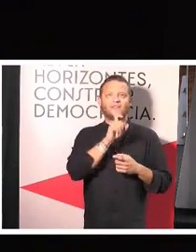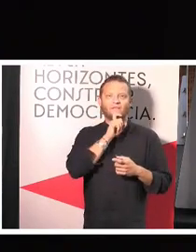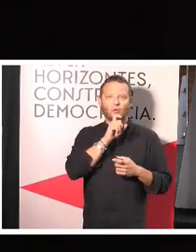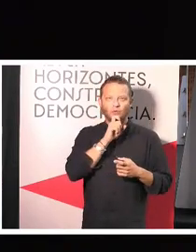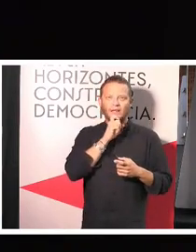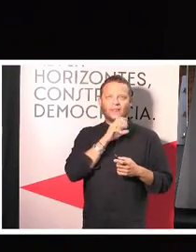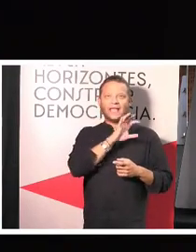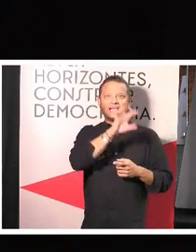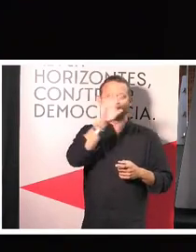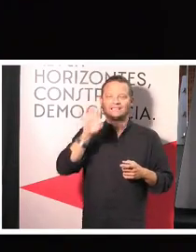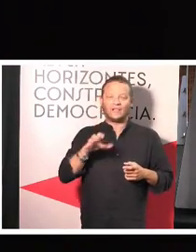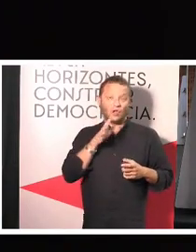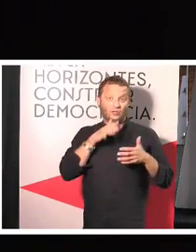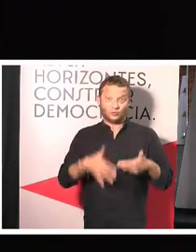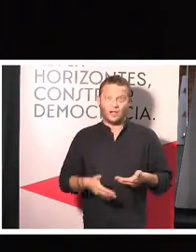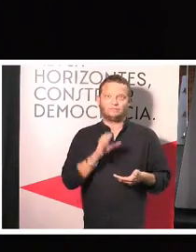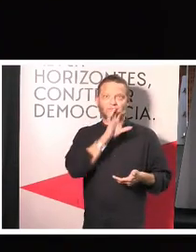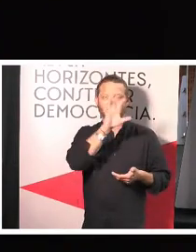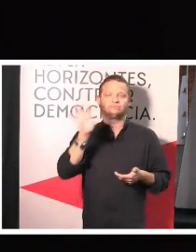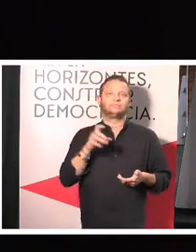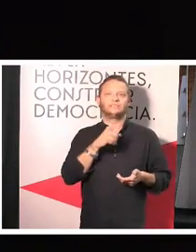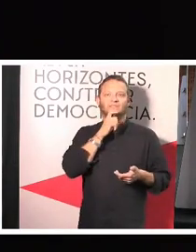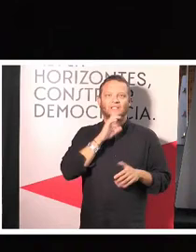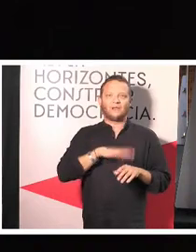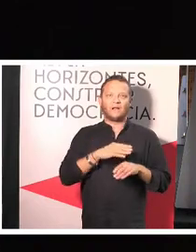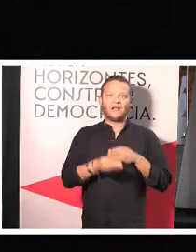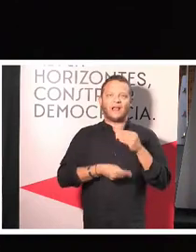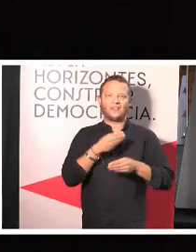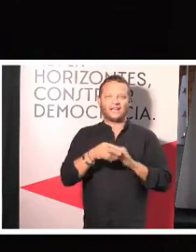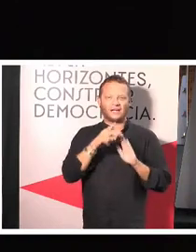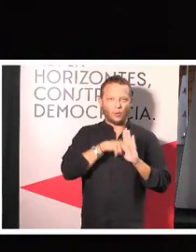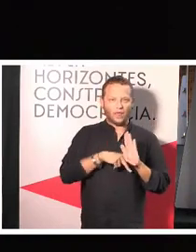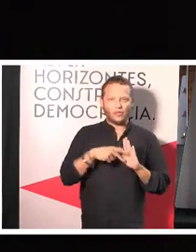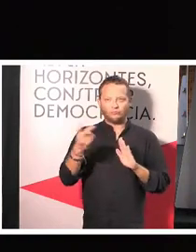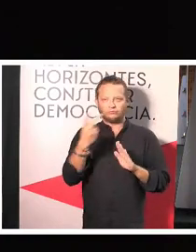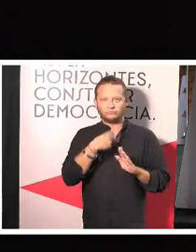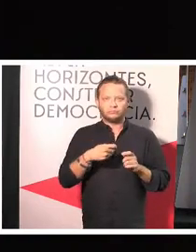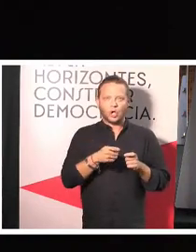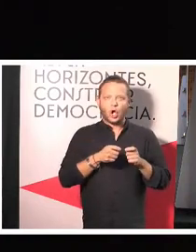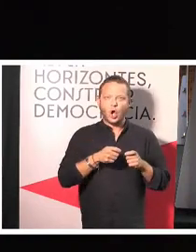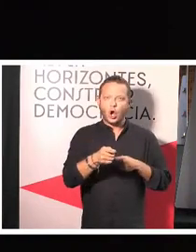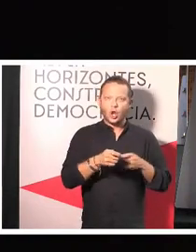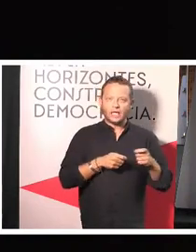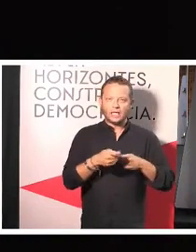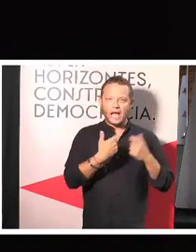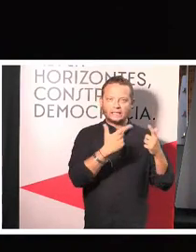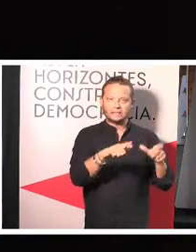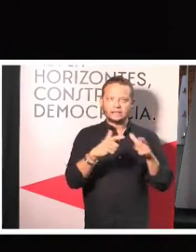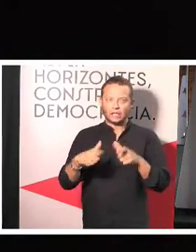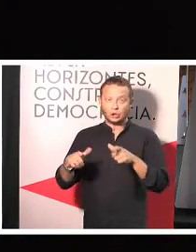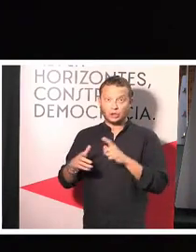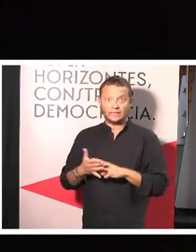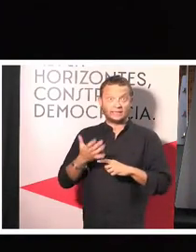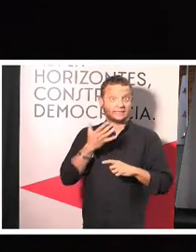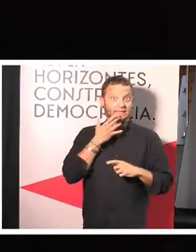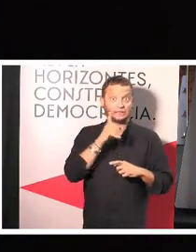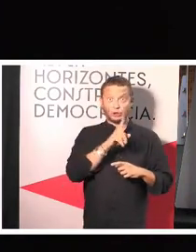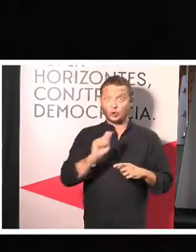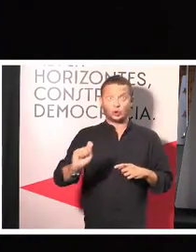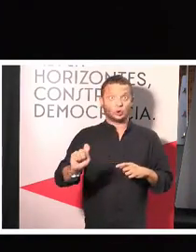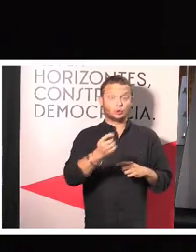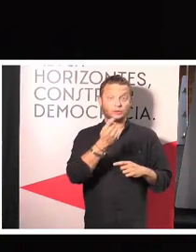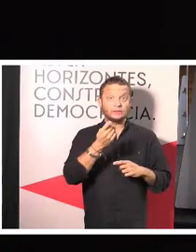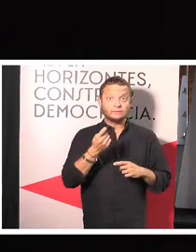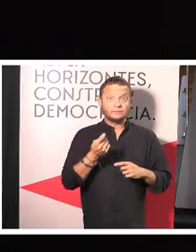que han tenido los Estados y que tienen hoy en día precisamente para esa regulación coordinada de ese tipo de sectores. Si no se logra una